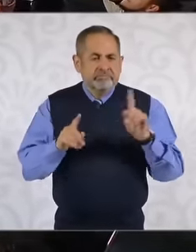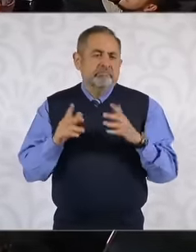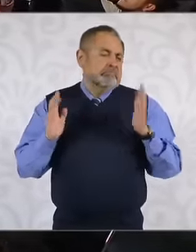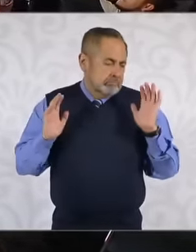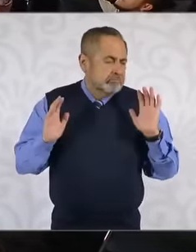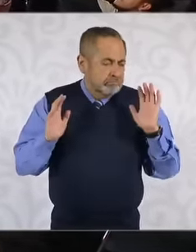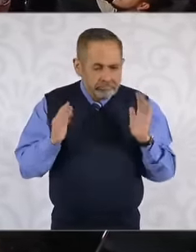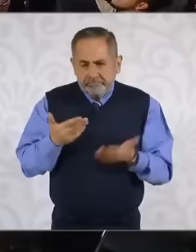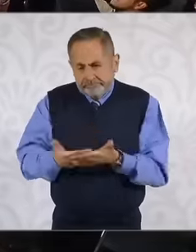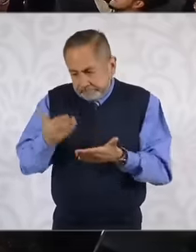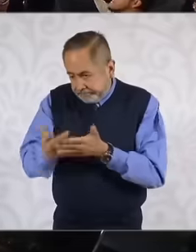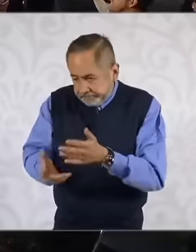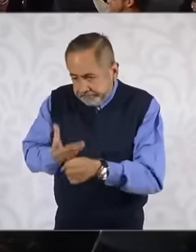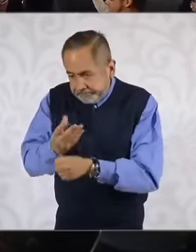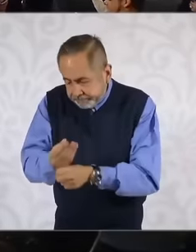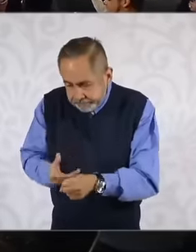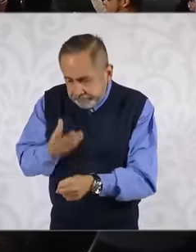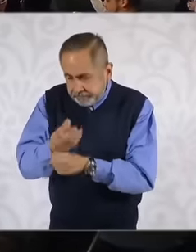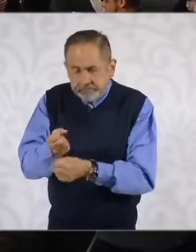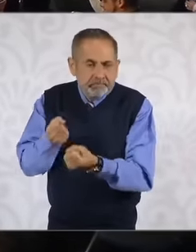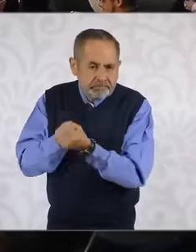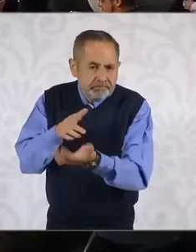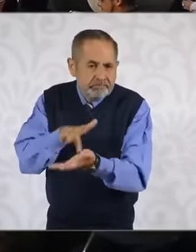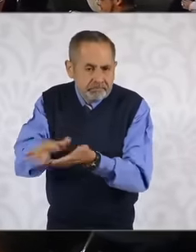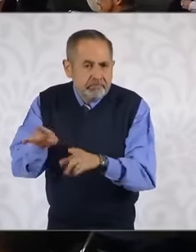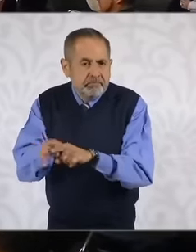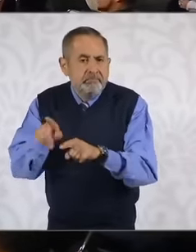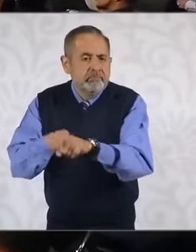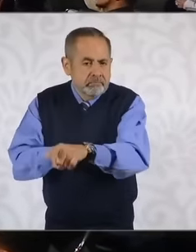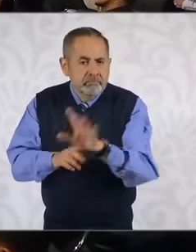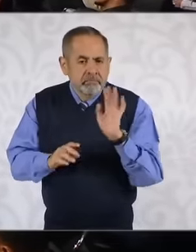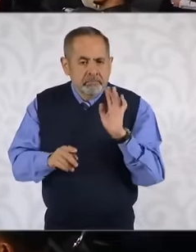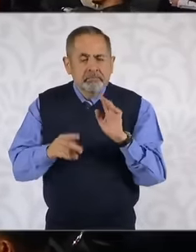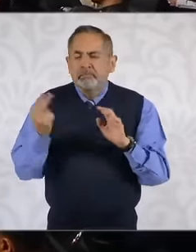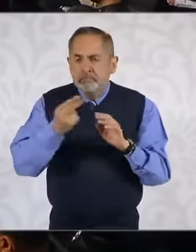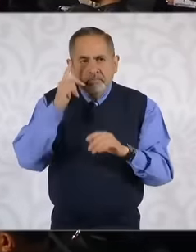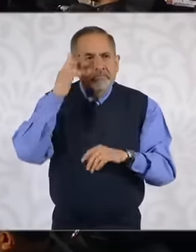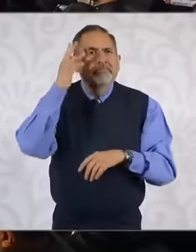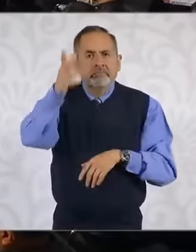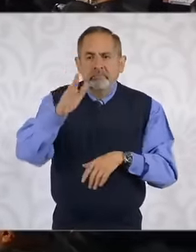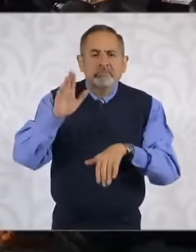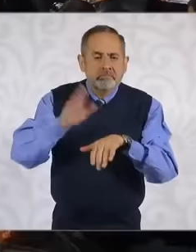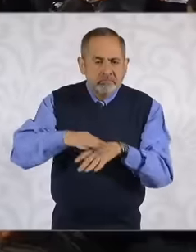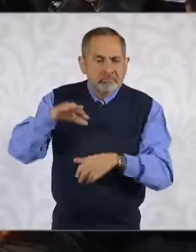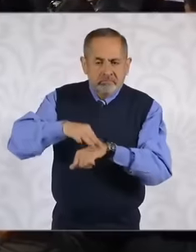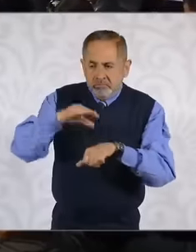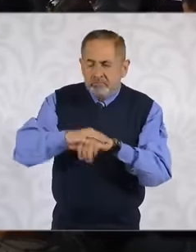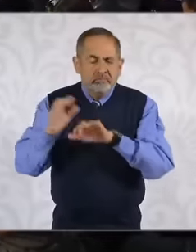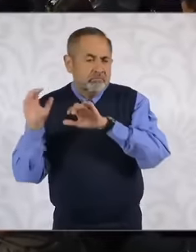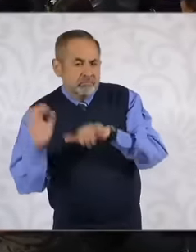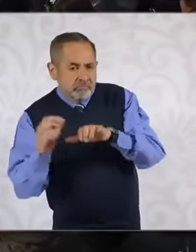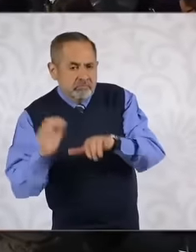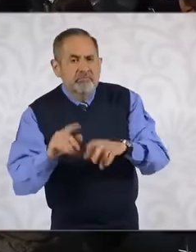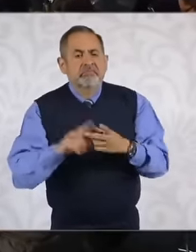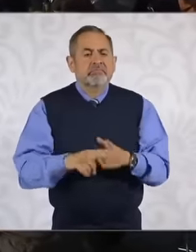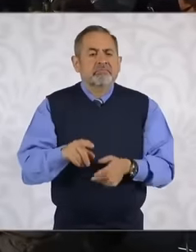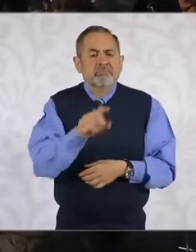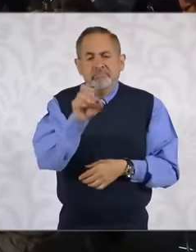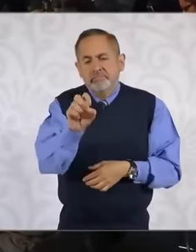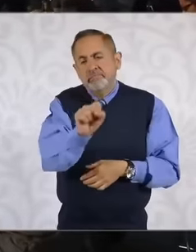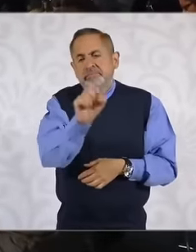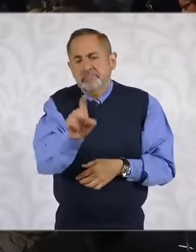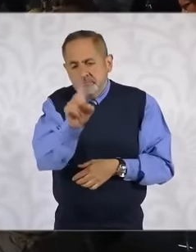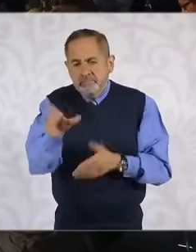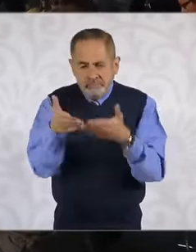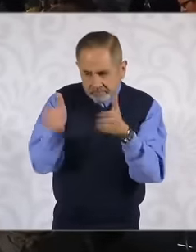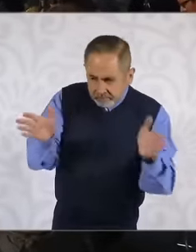fortalecerlo. Y eso va a incluir lo que tú dices, que haya suficientes médicos, que estén abiertos los fines de semana,